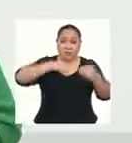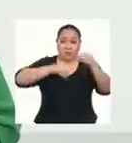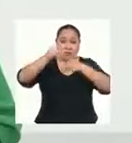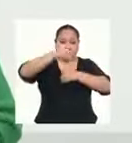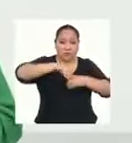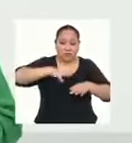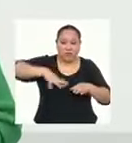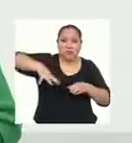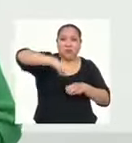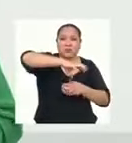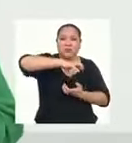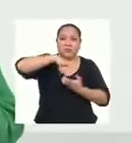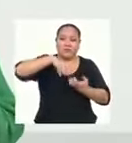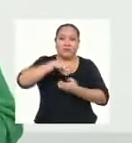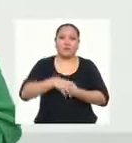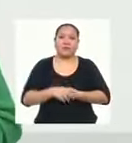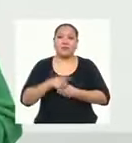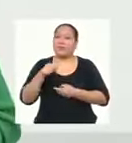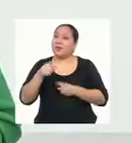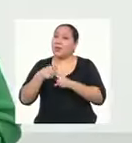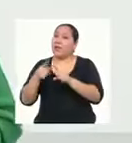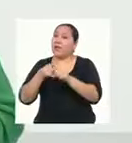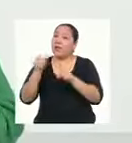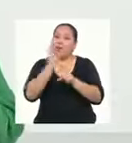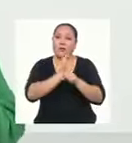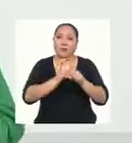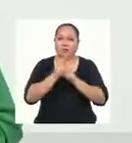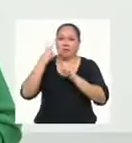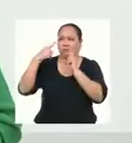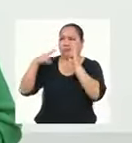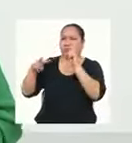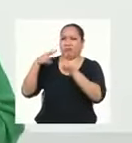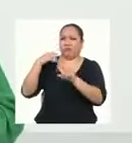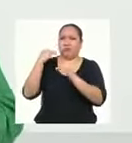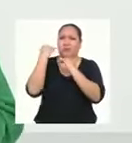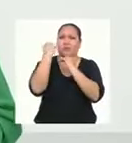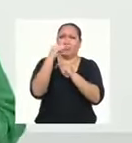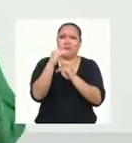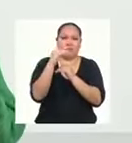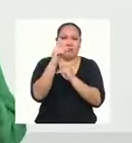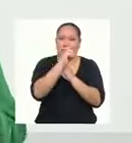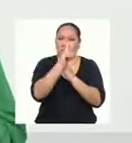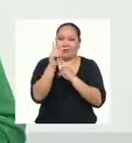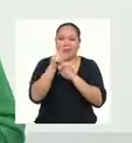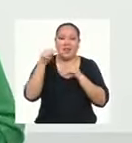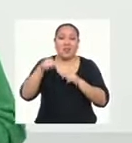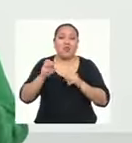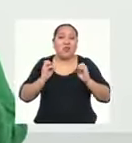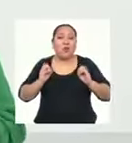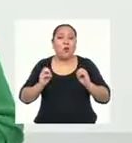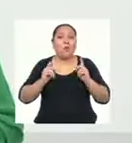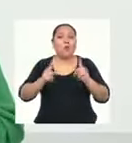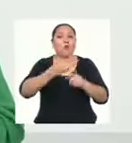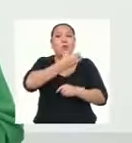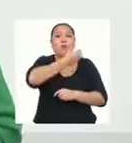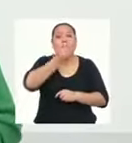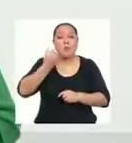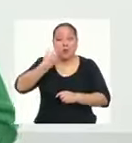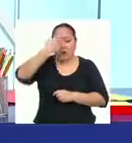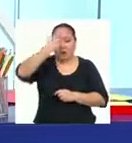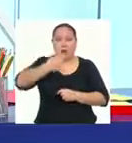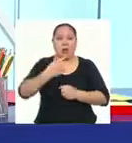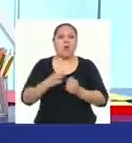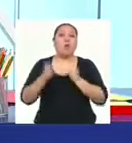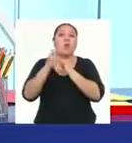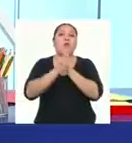diversidad cultural, por tanto, no debe ser vista como un obstáculo, sino como una oportunidad para mejorar como